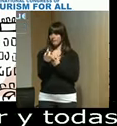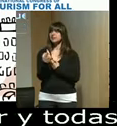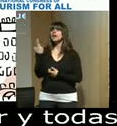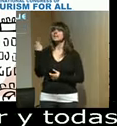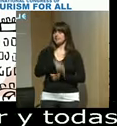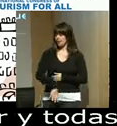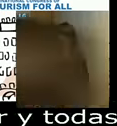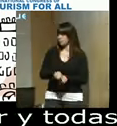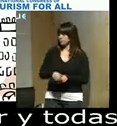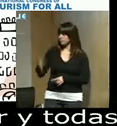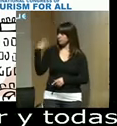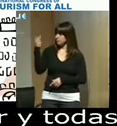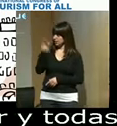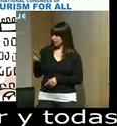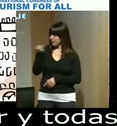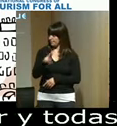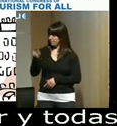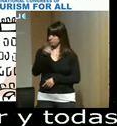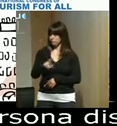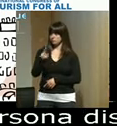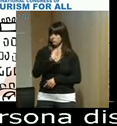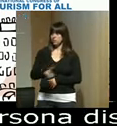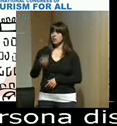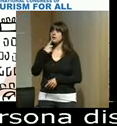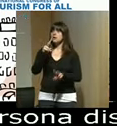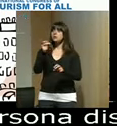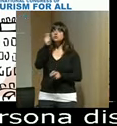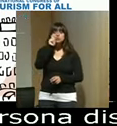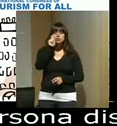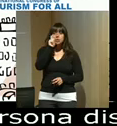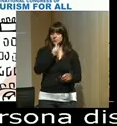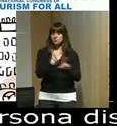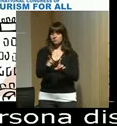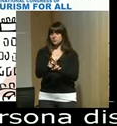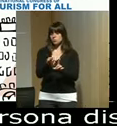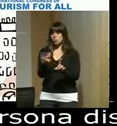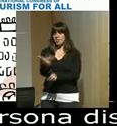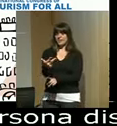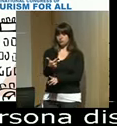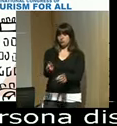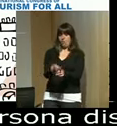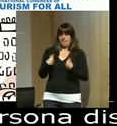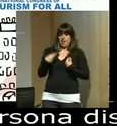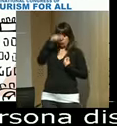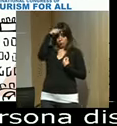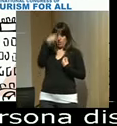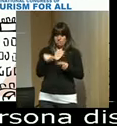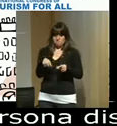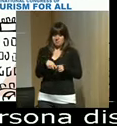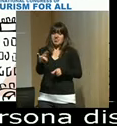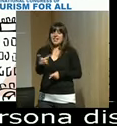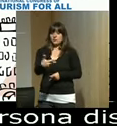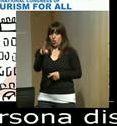antes, el hecho de que el turismo y la vida cultural es un derecho y, como veis, viene recogido